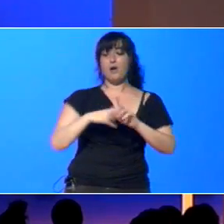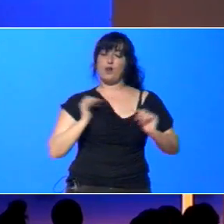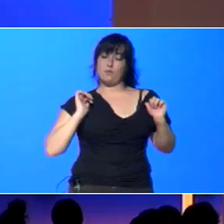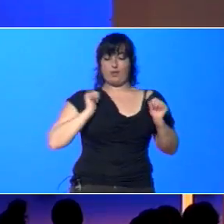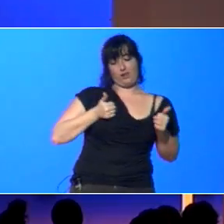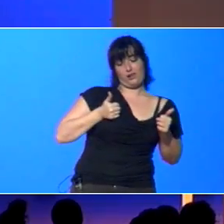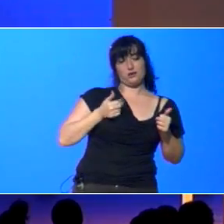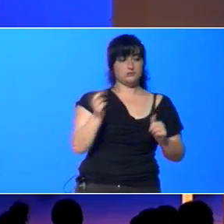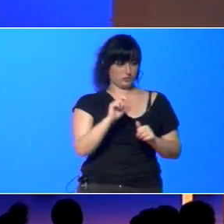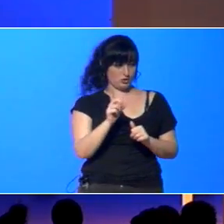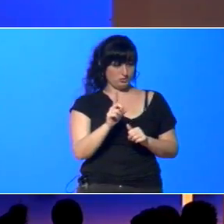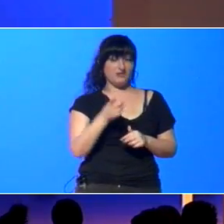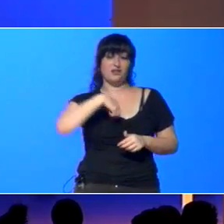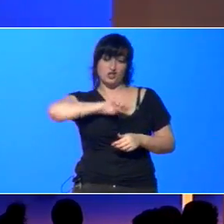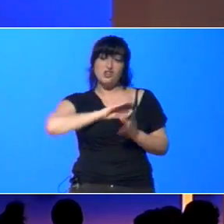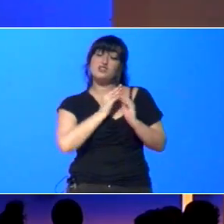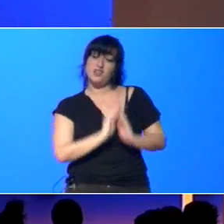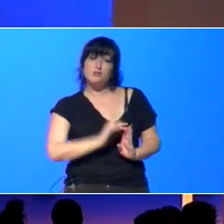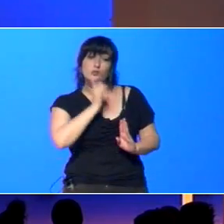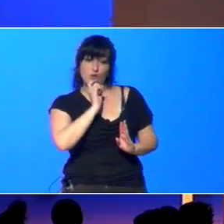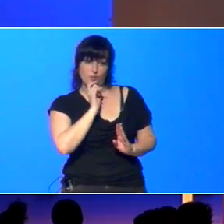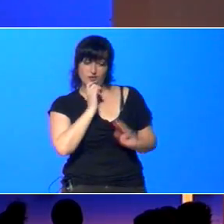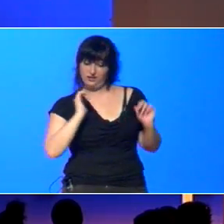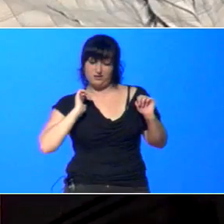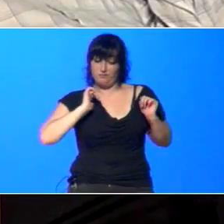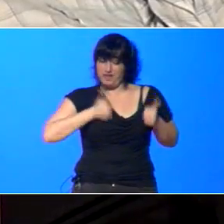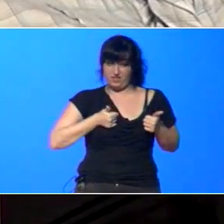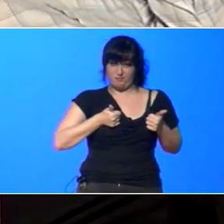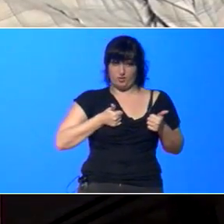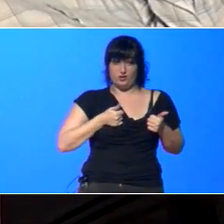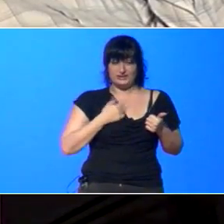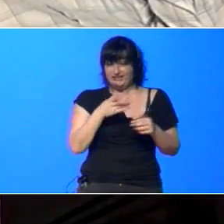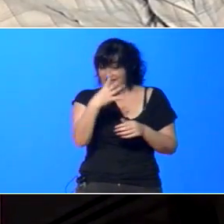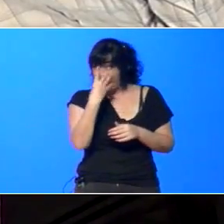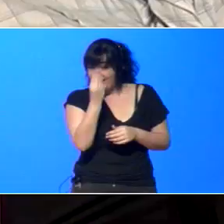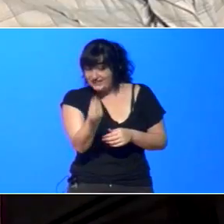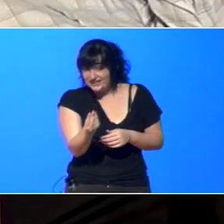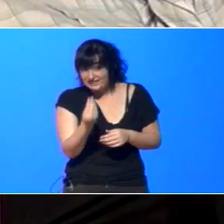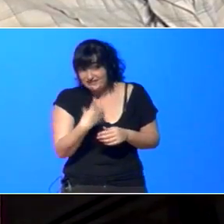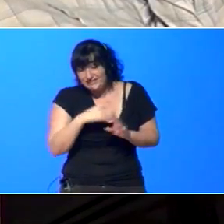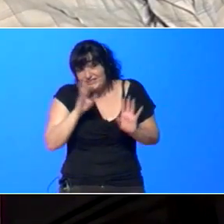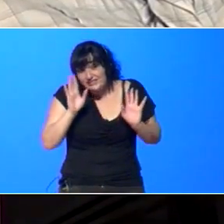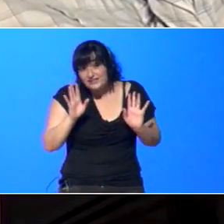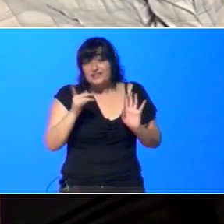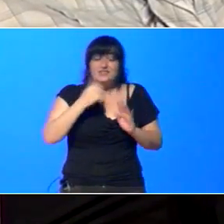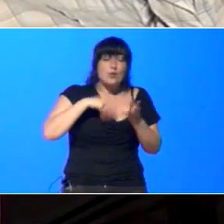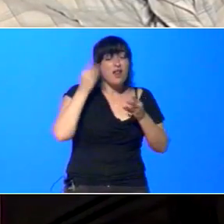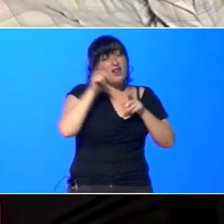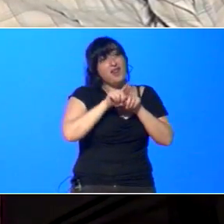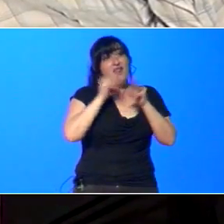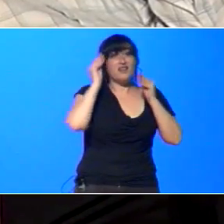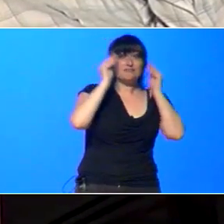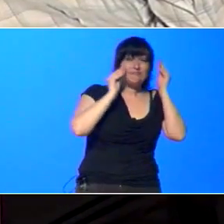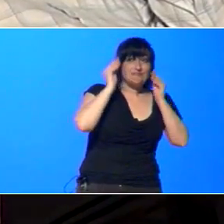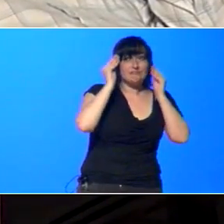ahora lo estamos haciendo como punto de partida. Espero que se me entienda la idea. Es una reflexión que nos ha llevado, que la hemos llevado, pues quizá